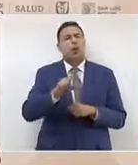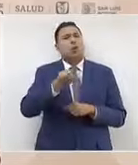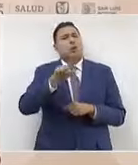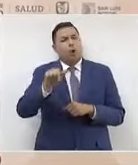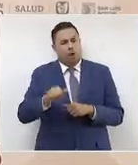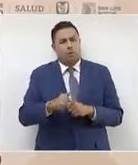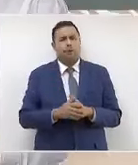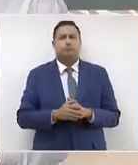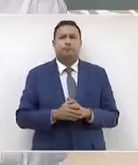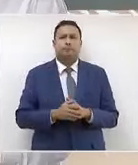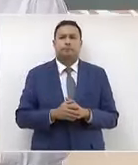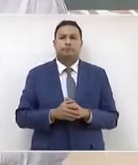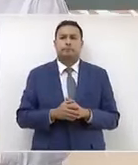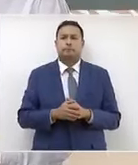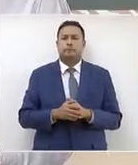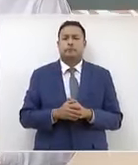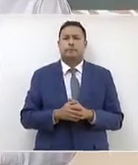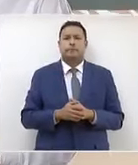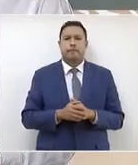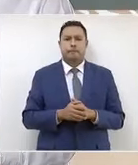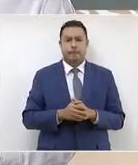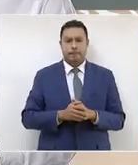tocó, como en